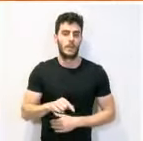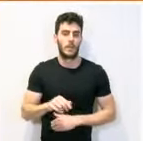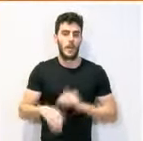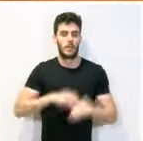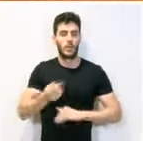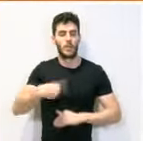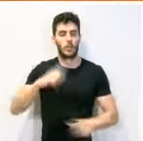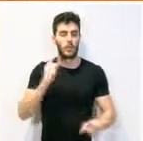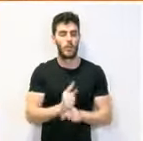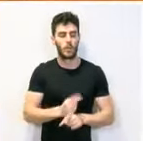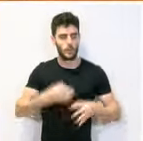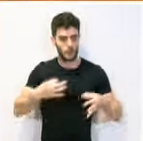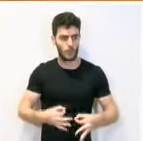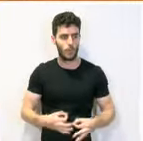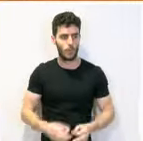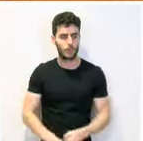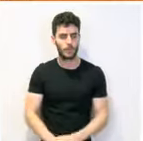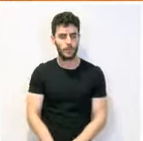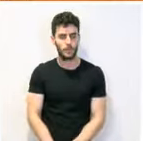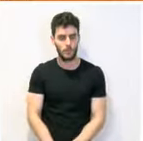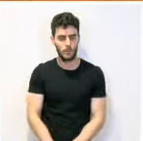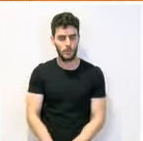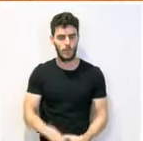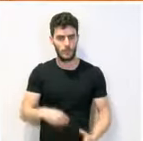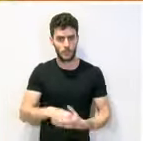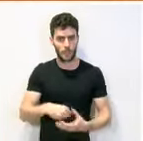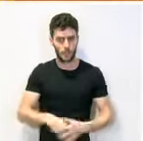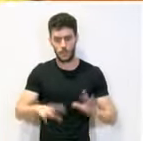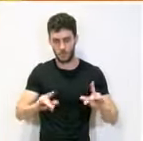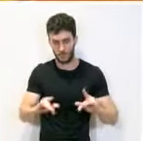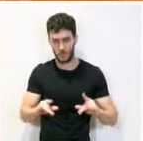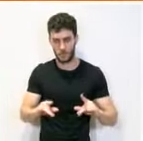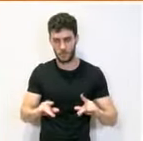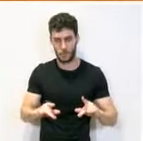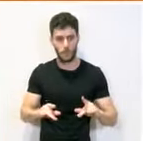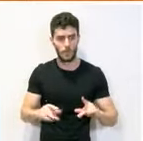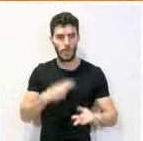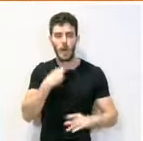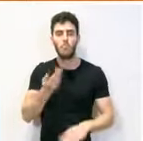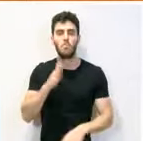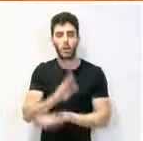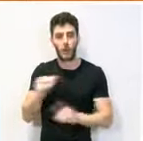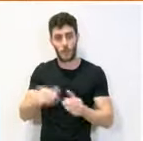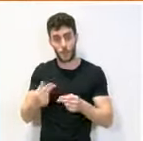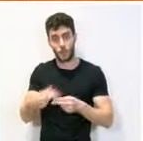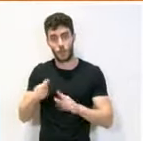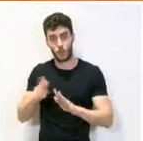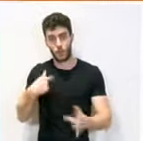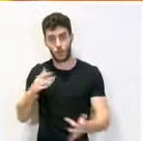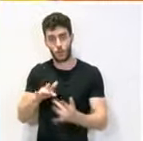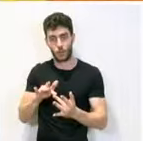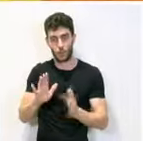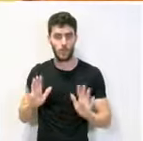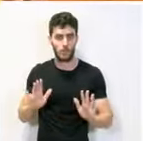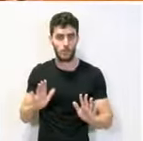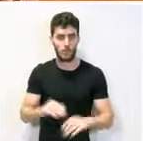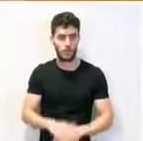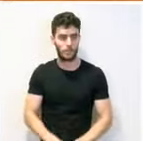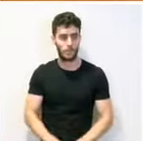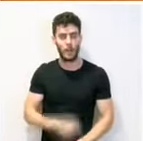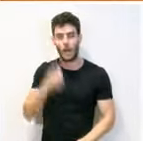votarán ustedes en contra de incorporar, sí, eso hablé con el portavoz de su grupo, supongo que las indicaciones igual. Raúl, mira